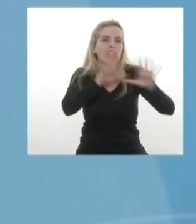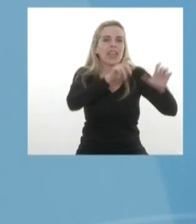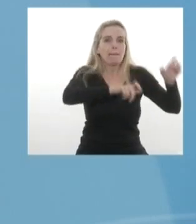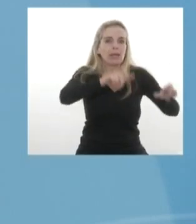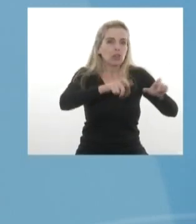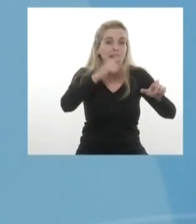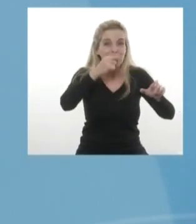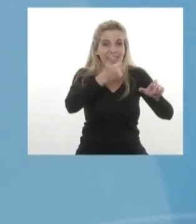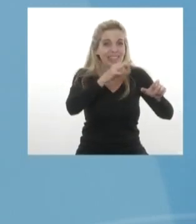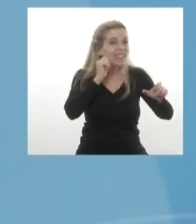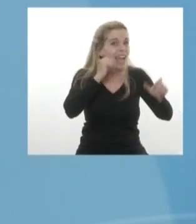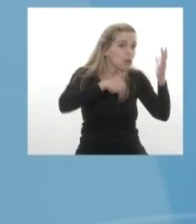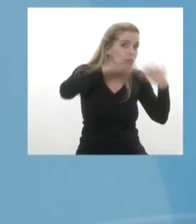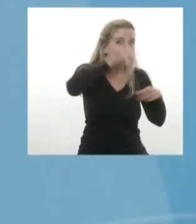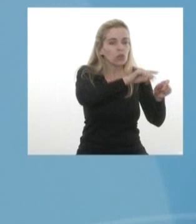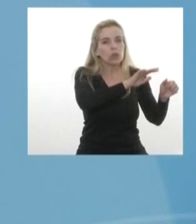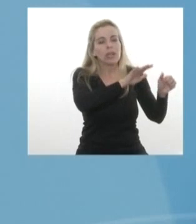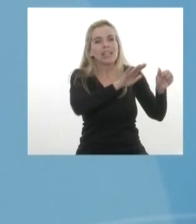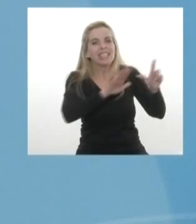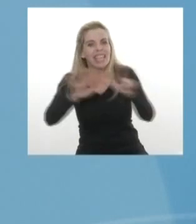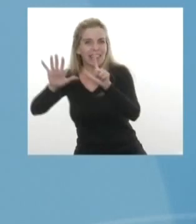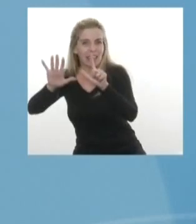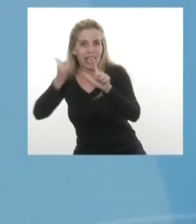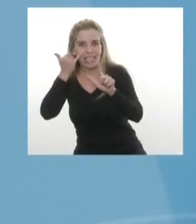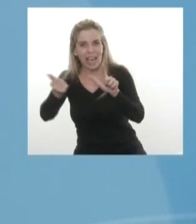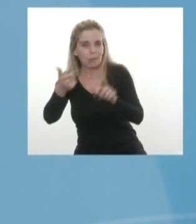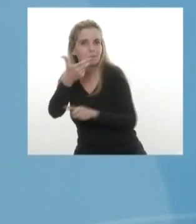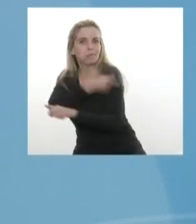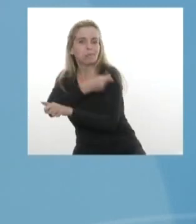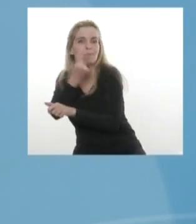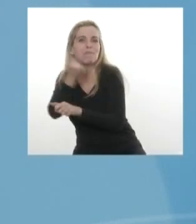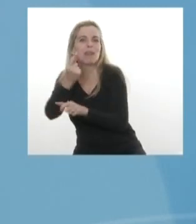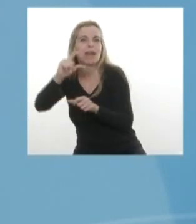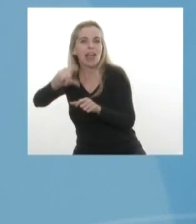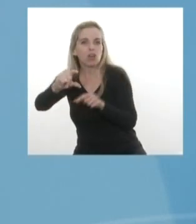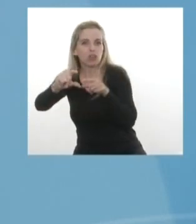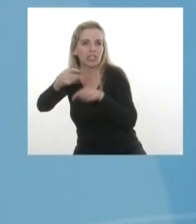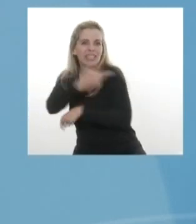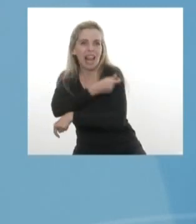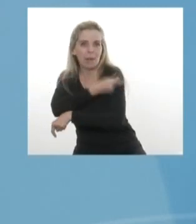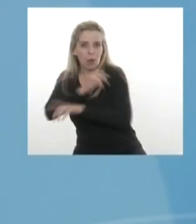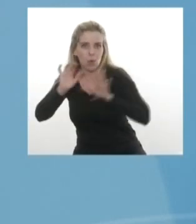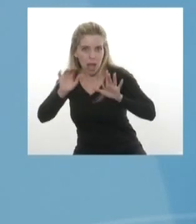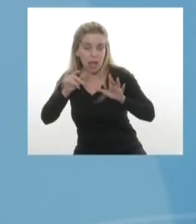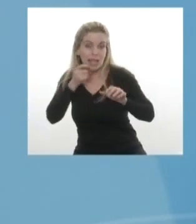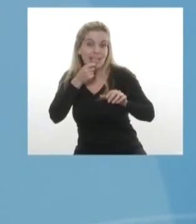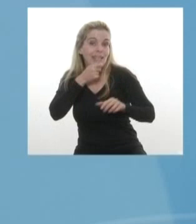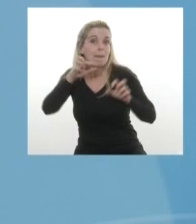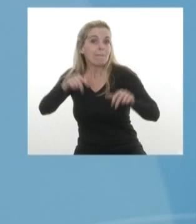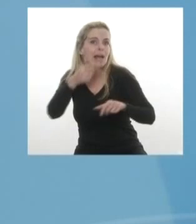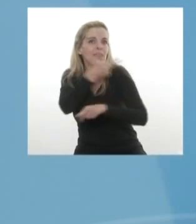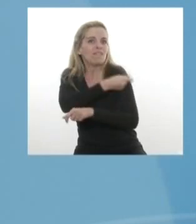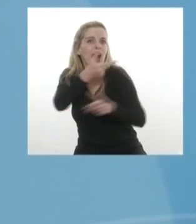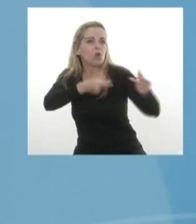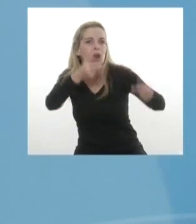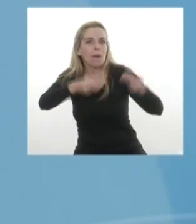mayores de 60 años han recibido al menos una dosis de la vacuna. Acelerando la aplicación, en pocas